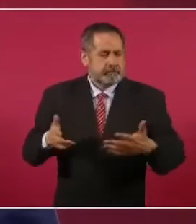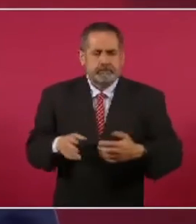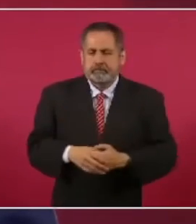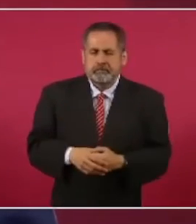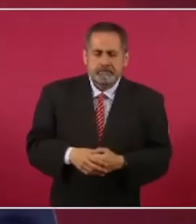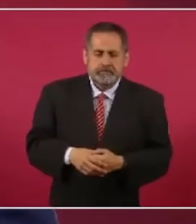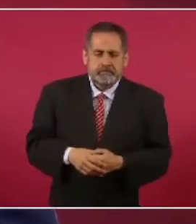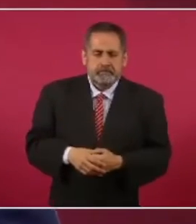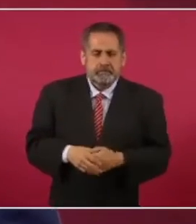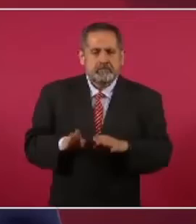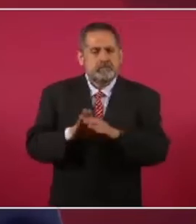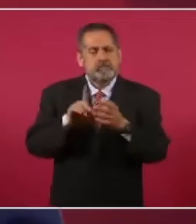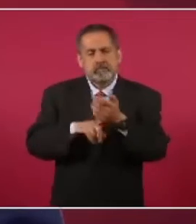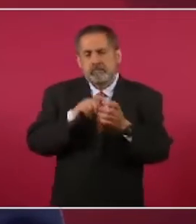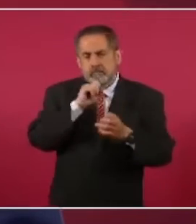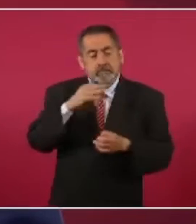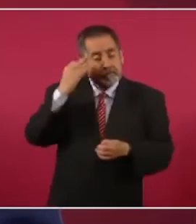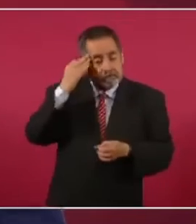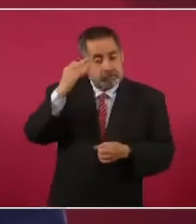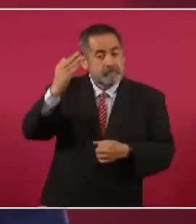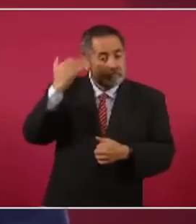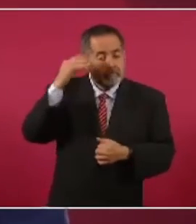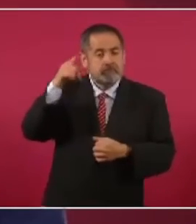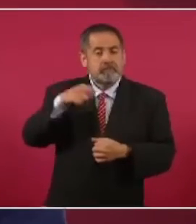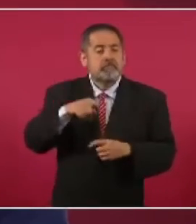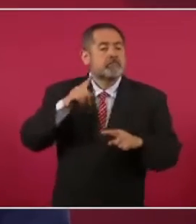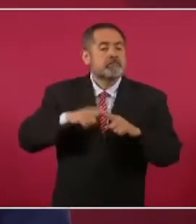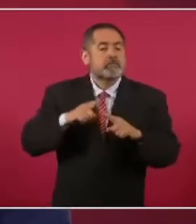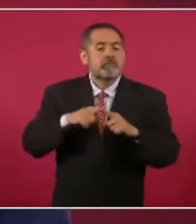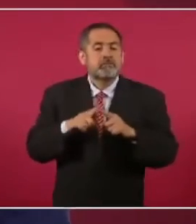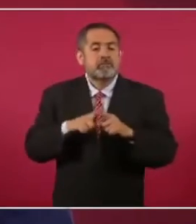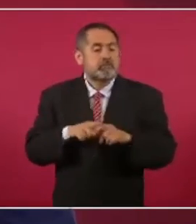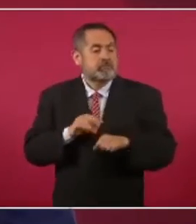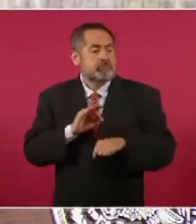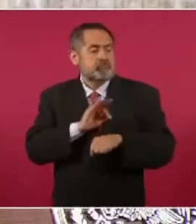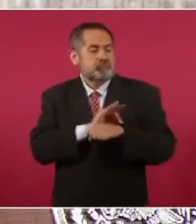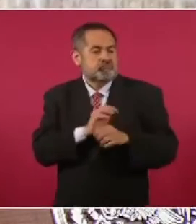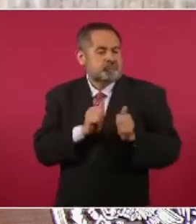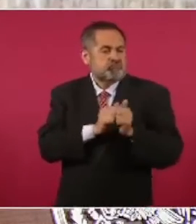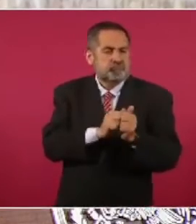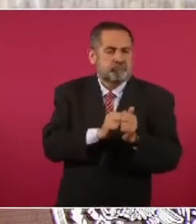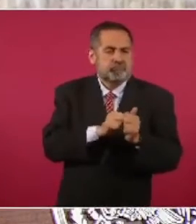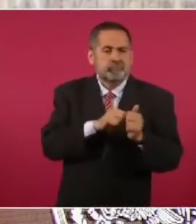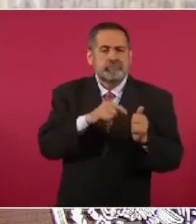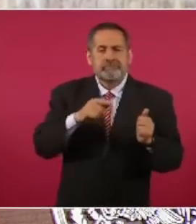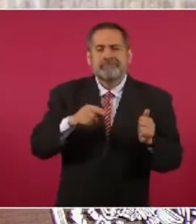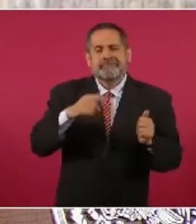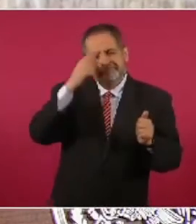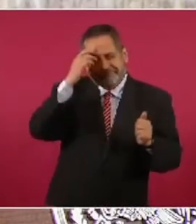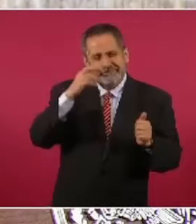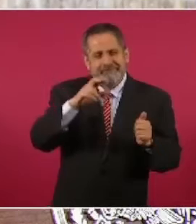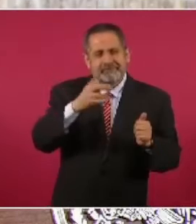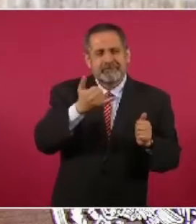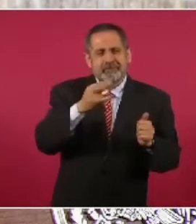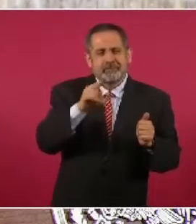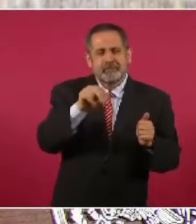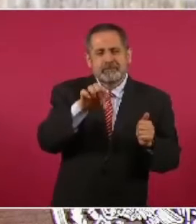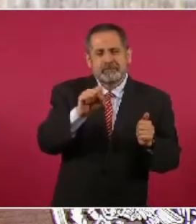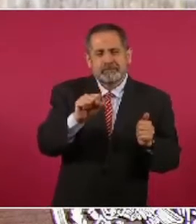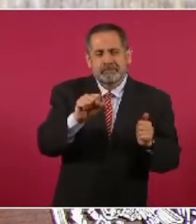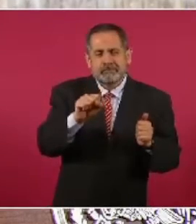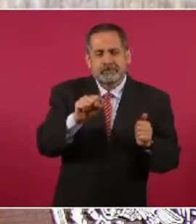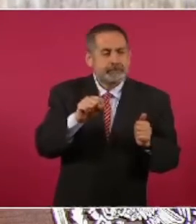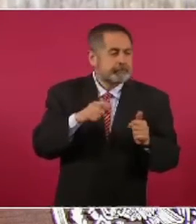como en ese entonces el brazo derecho de la maestra era Yunes, a